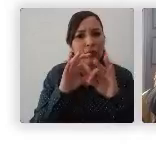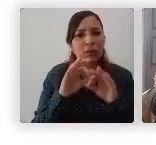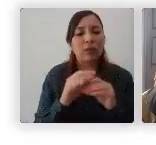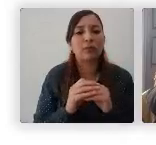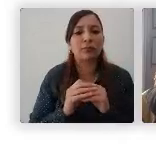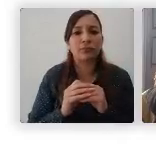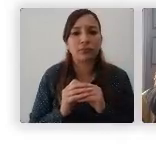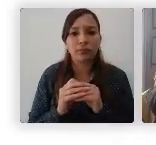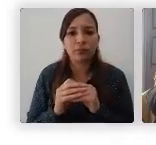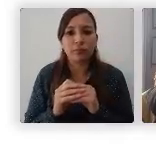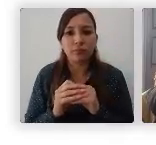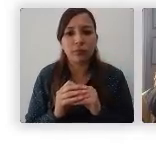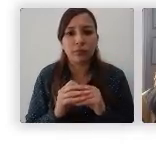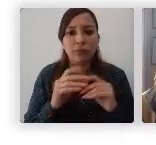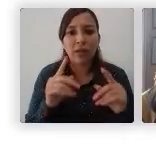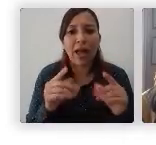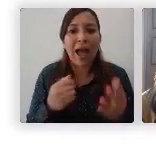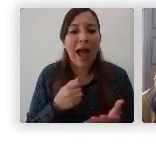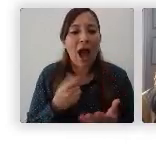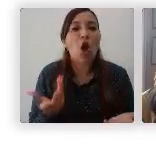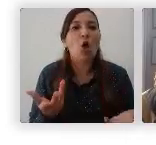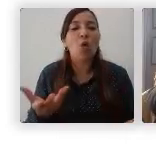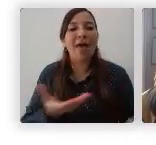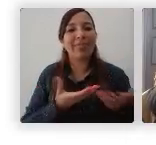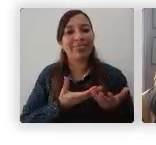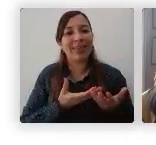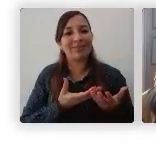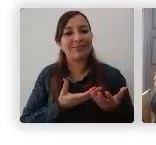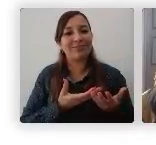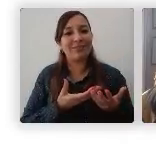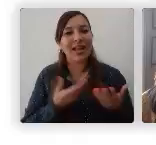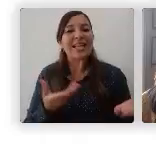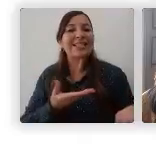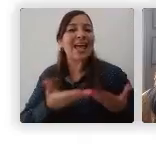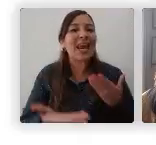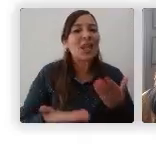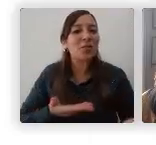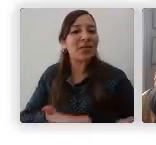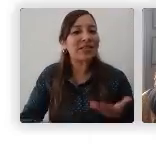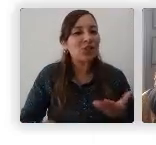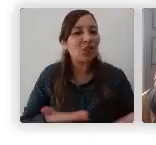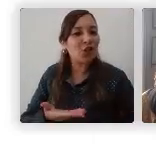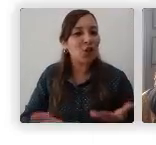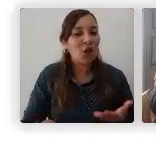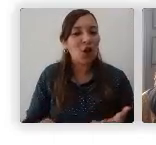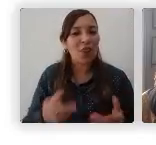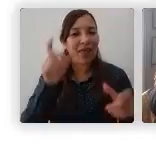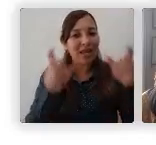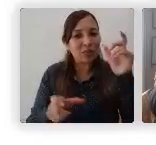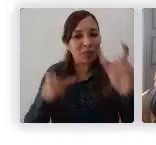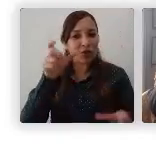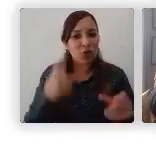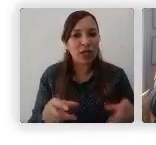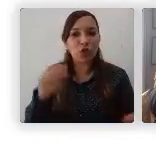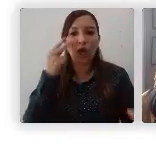importancia al ofrecer la atención y la atención al servicio que va a dar es a esta comunidad entonces una